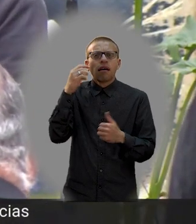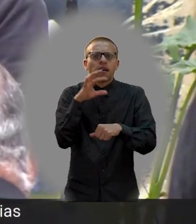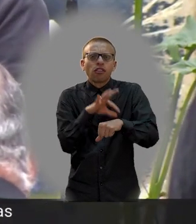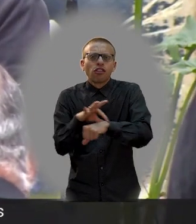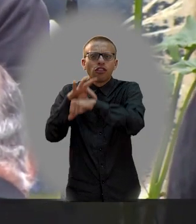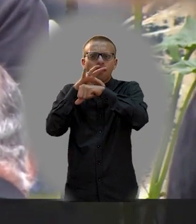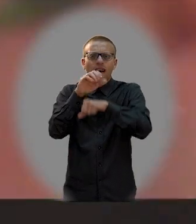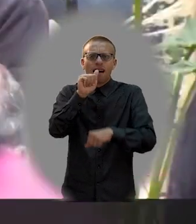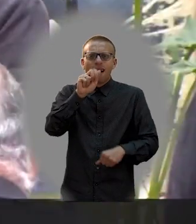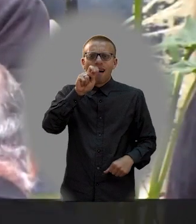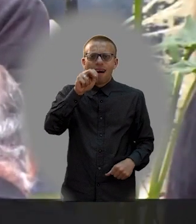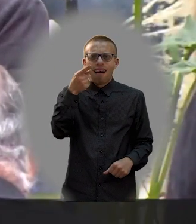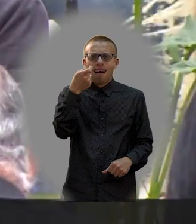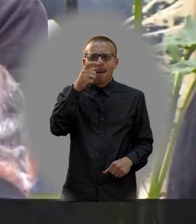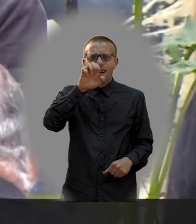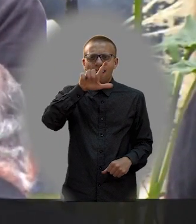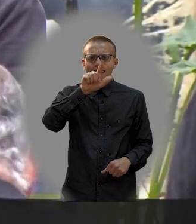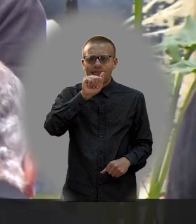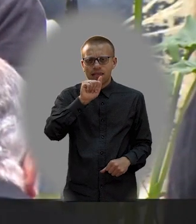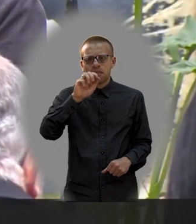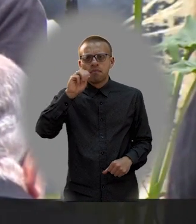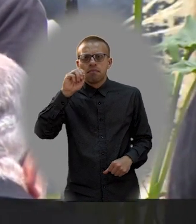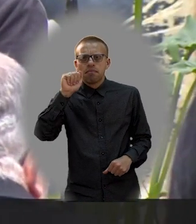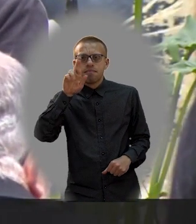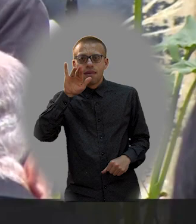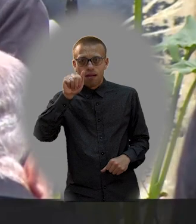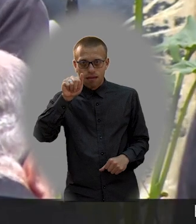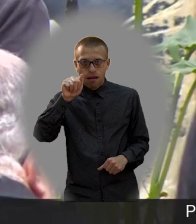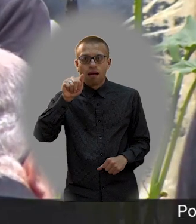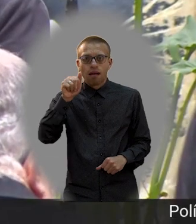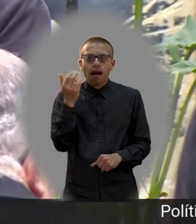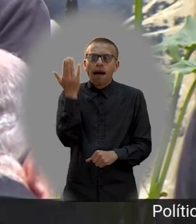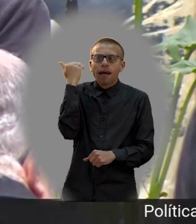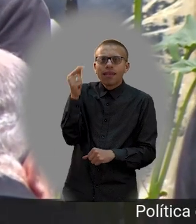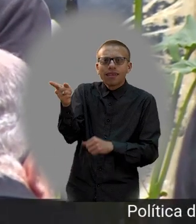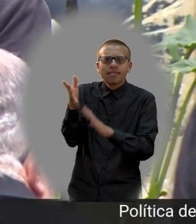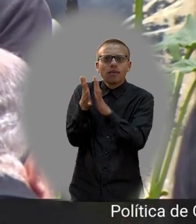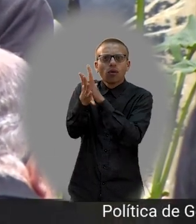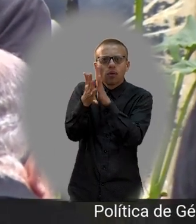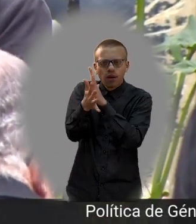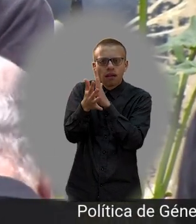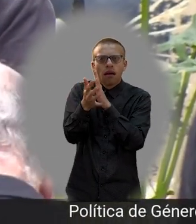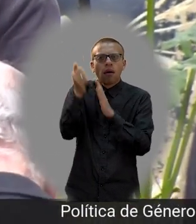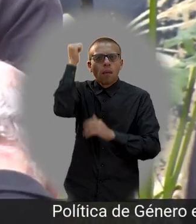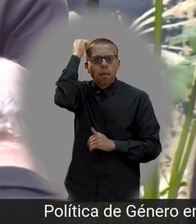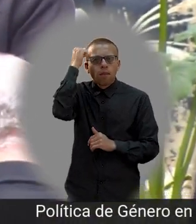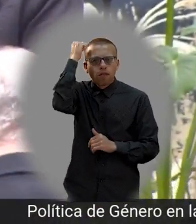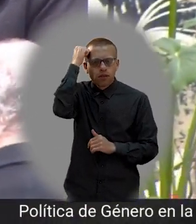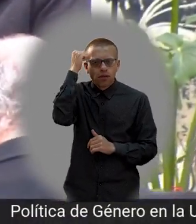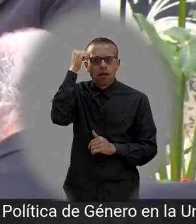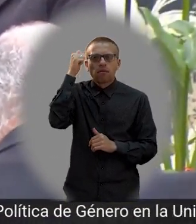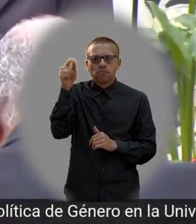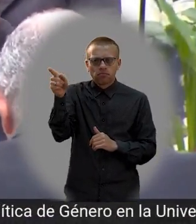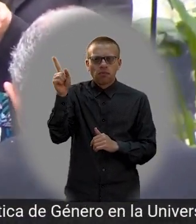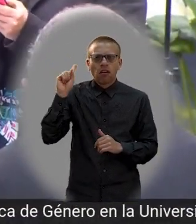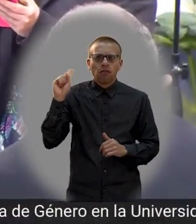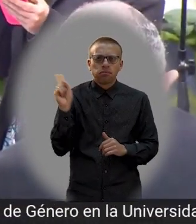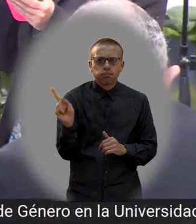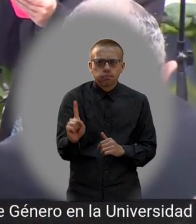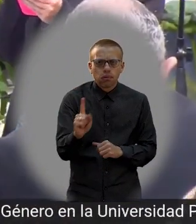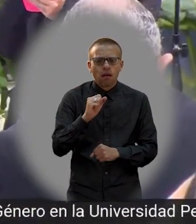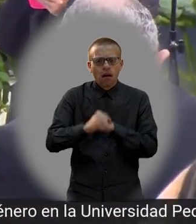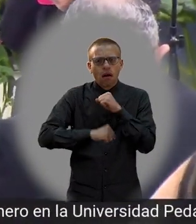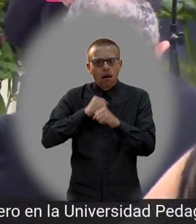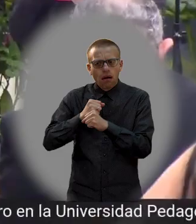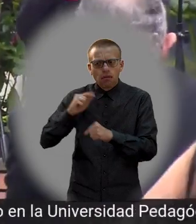María Robledo, quien hoy nos hablaba al inicio de que ha sido maestra también de nuestra institución hace unos años, muy